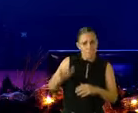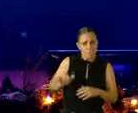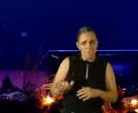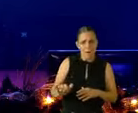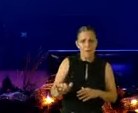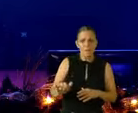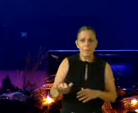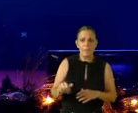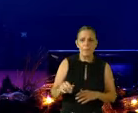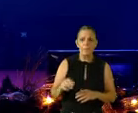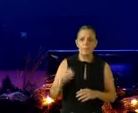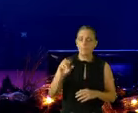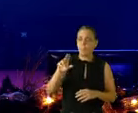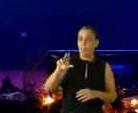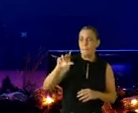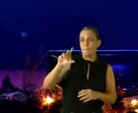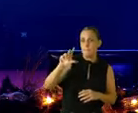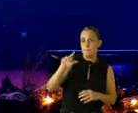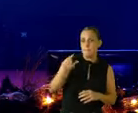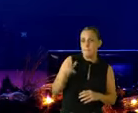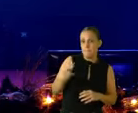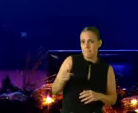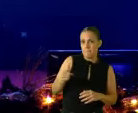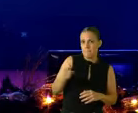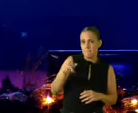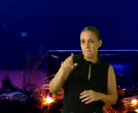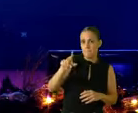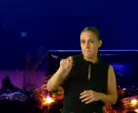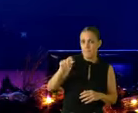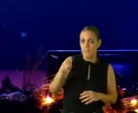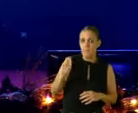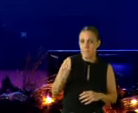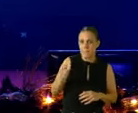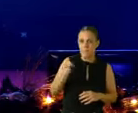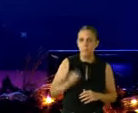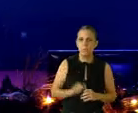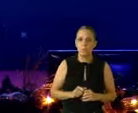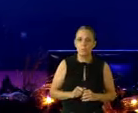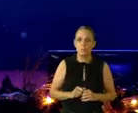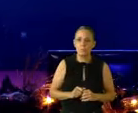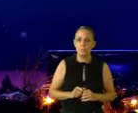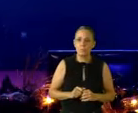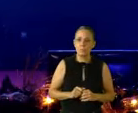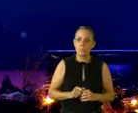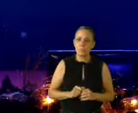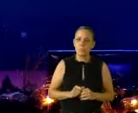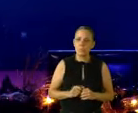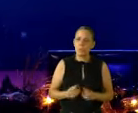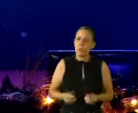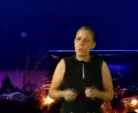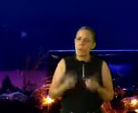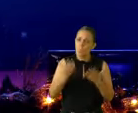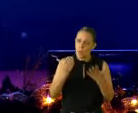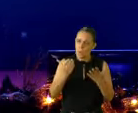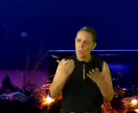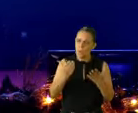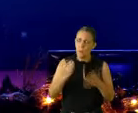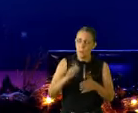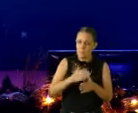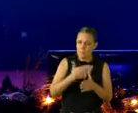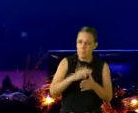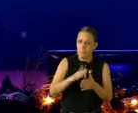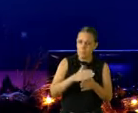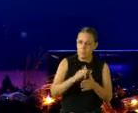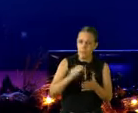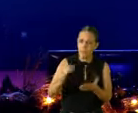2022. Así que, ¿cuántos están dispuestos? ¿Cuántos han participado de esta ofrenda de acción de gracias al Señor en años pasados.